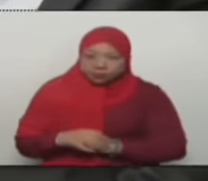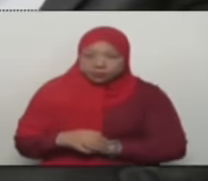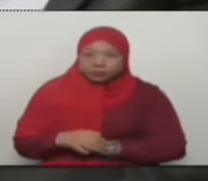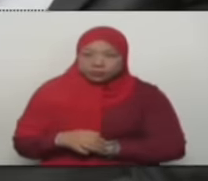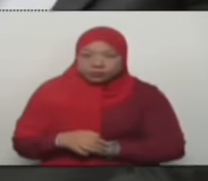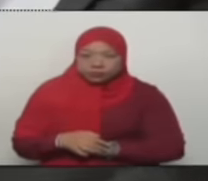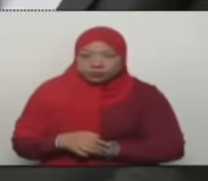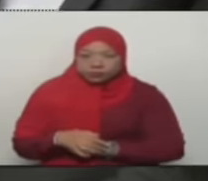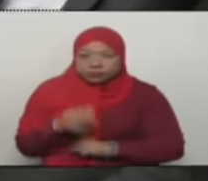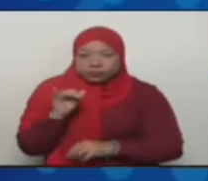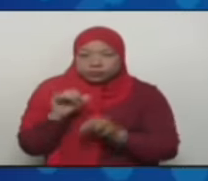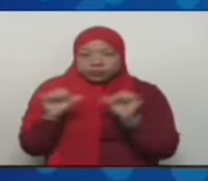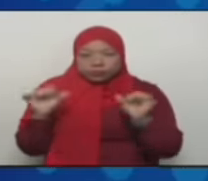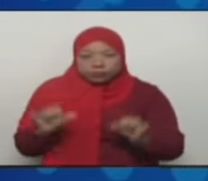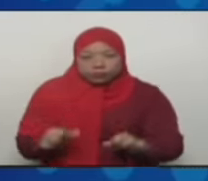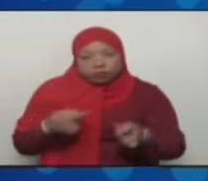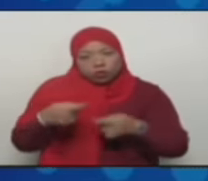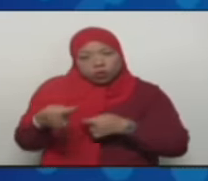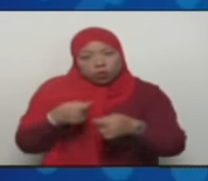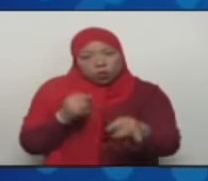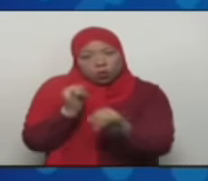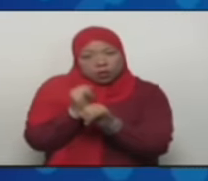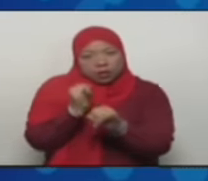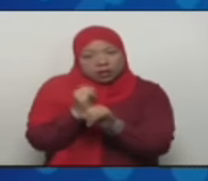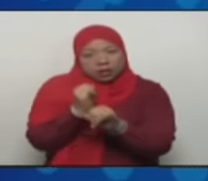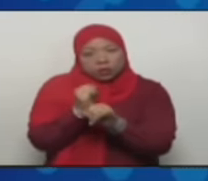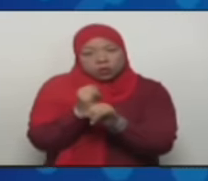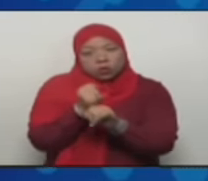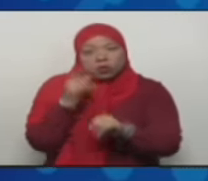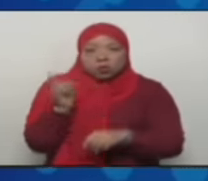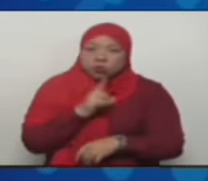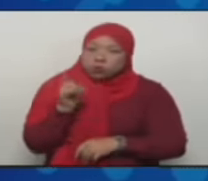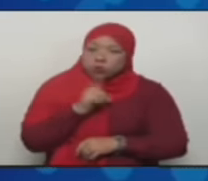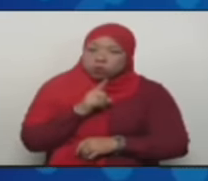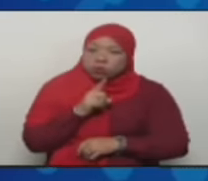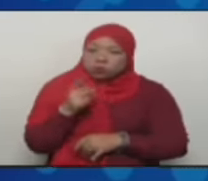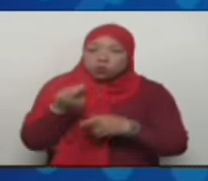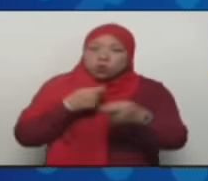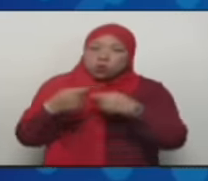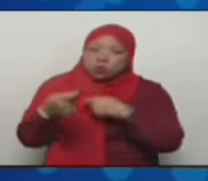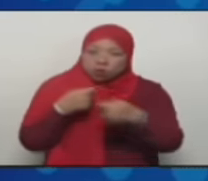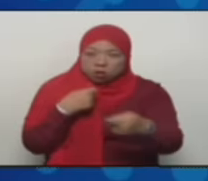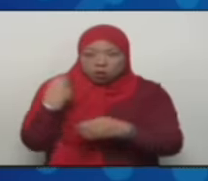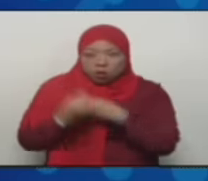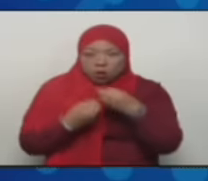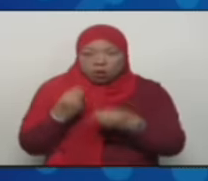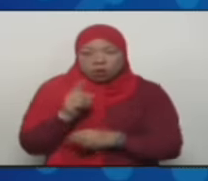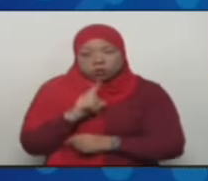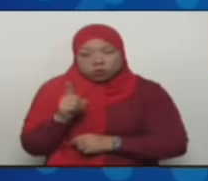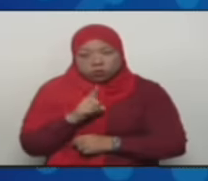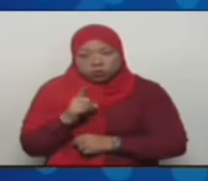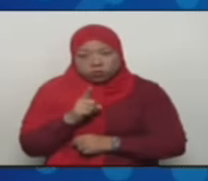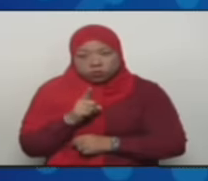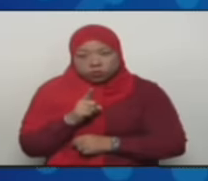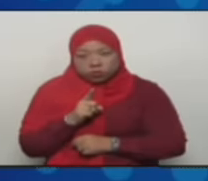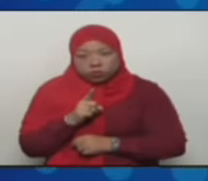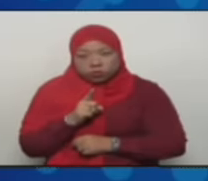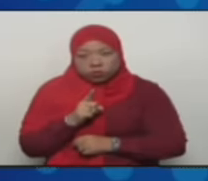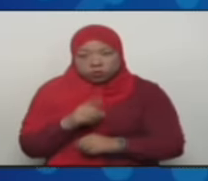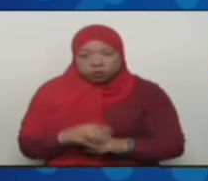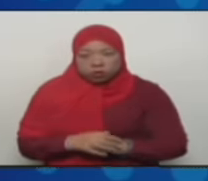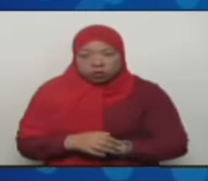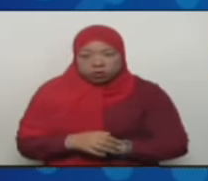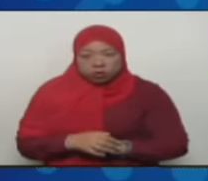Si tengo la maquinita de internet, no voy a tener el control de lo que sale de ahí. Claro.